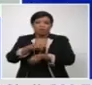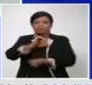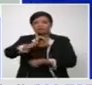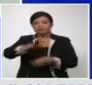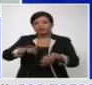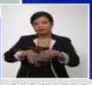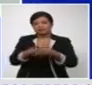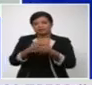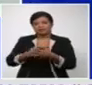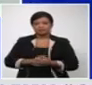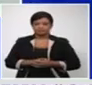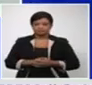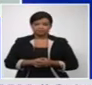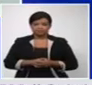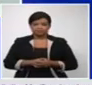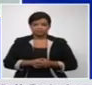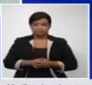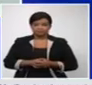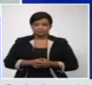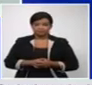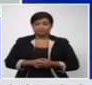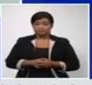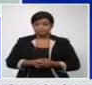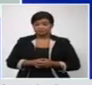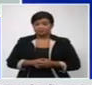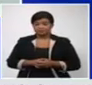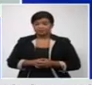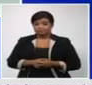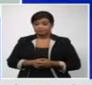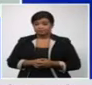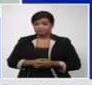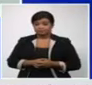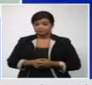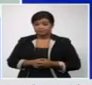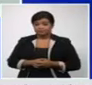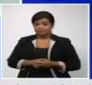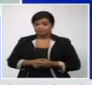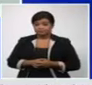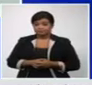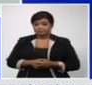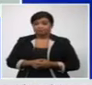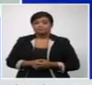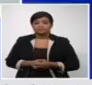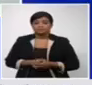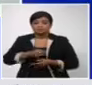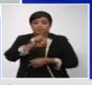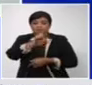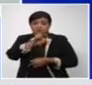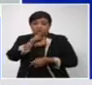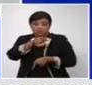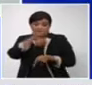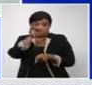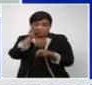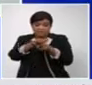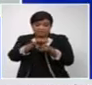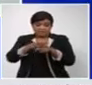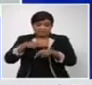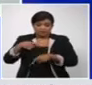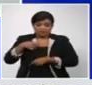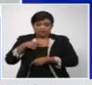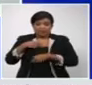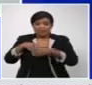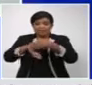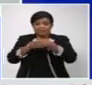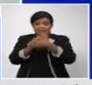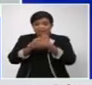cómo pasan los leves de 4,9 a 6,5. O sea, estos primeros días, y yo insisto, ¿no? Porque estos